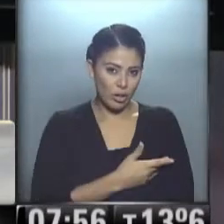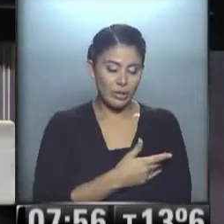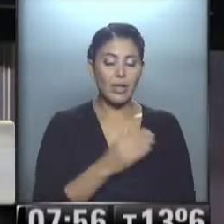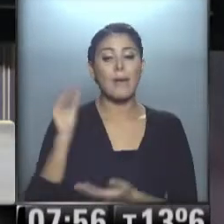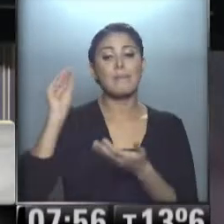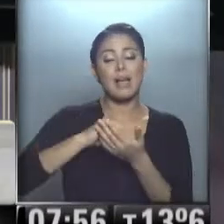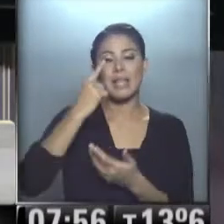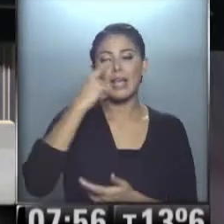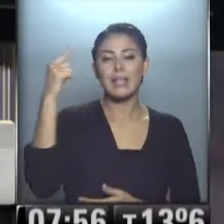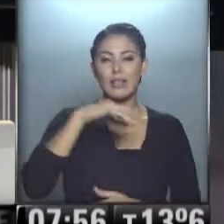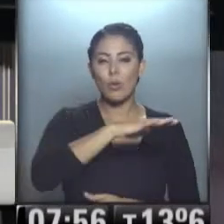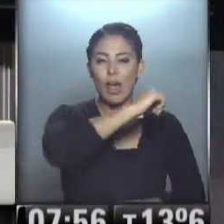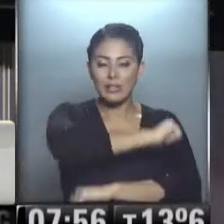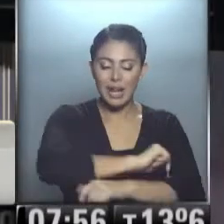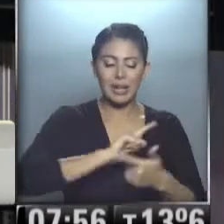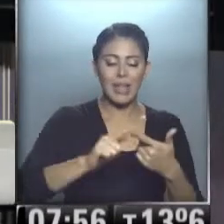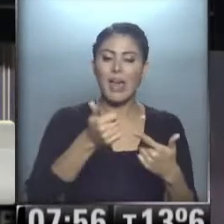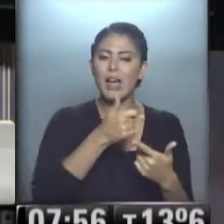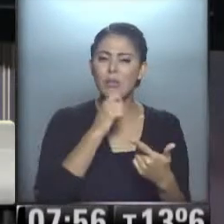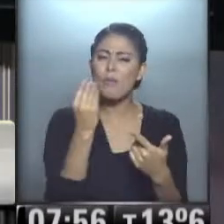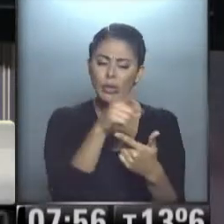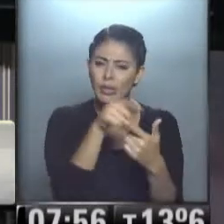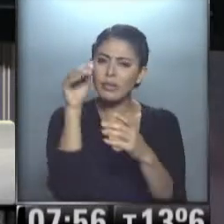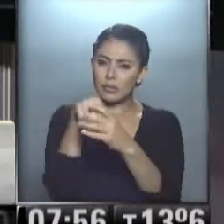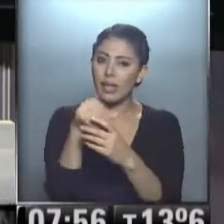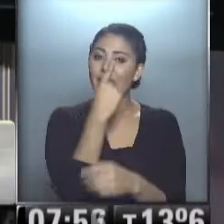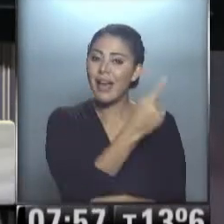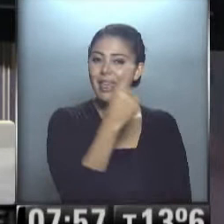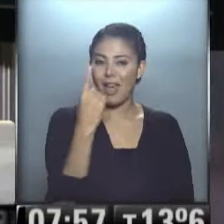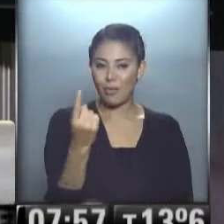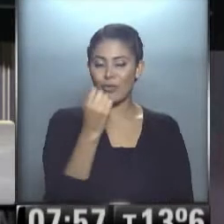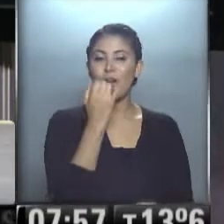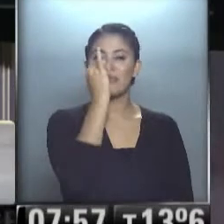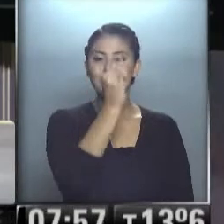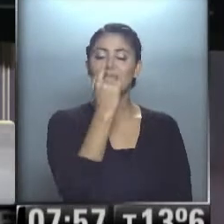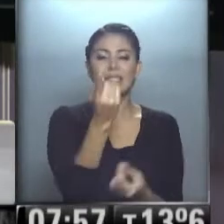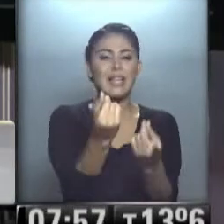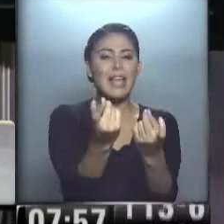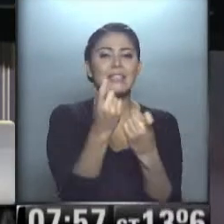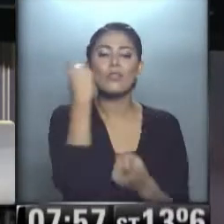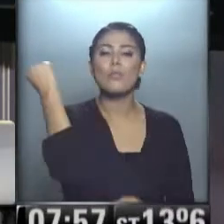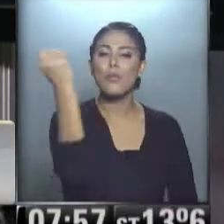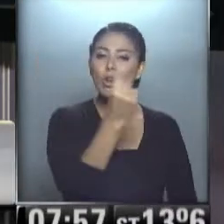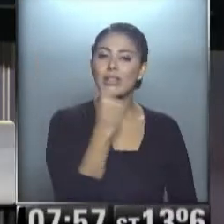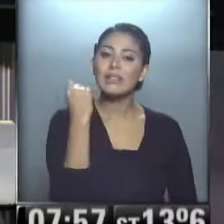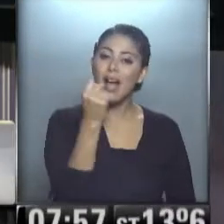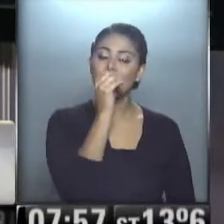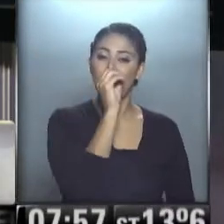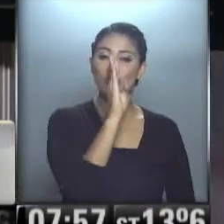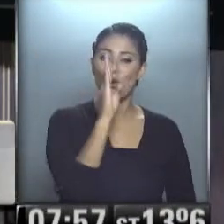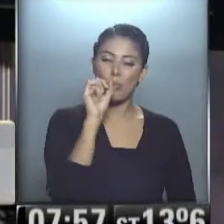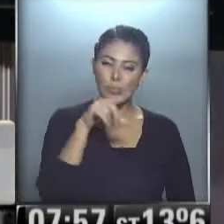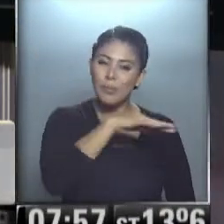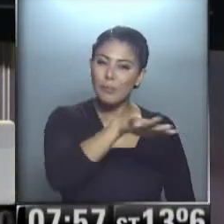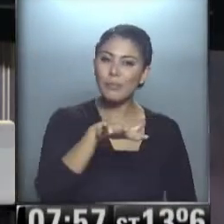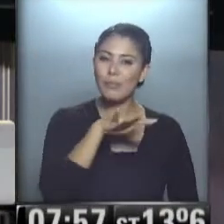los intendentes de Avellaneda, de Quilmes. ¿Por qué? Porque cada uno expresó la necesidad y la importancia que tienen los clubes de